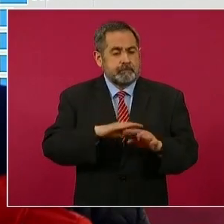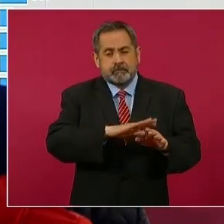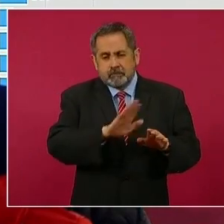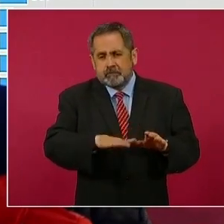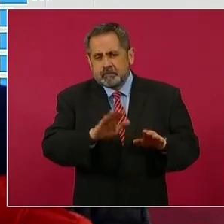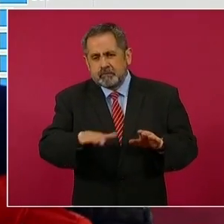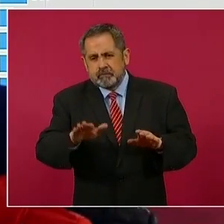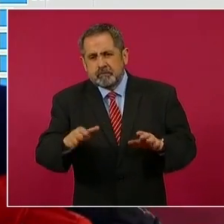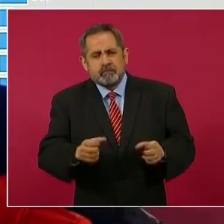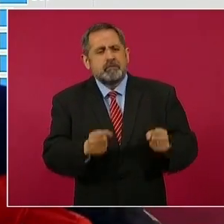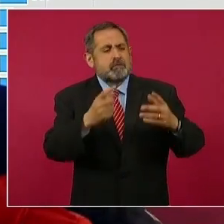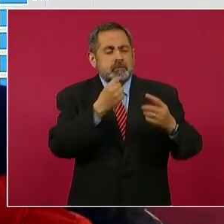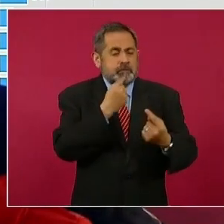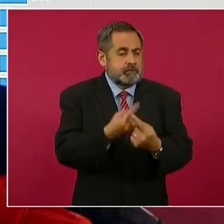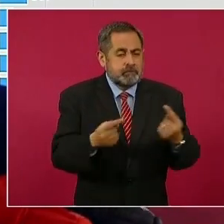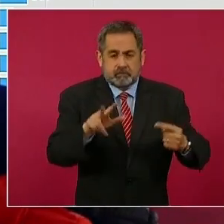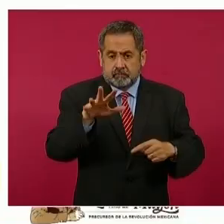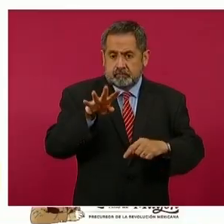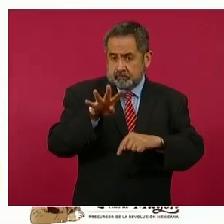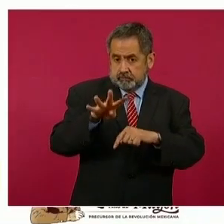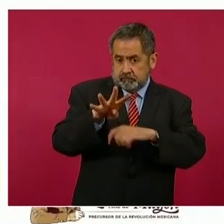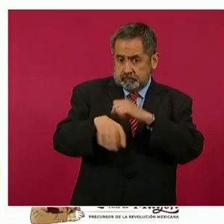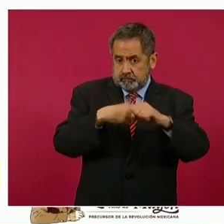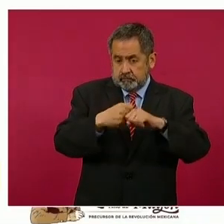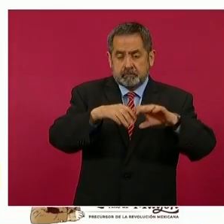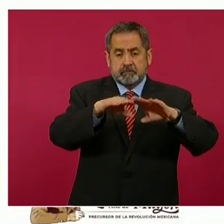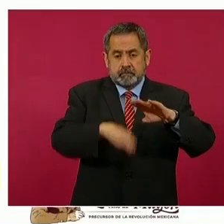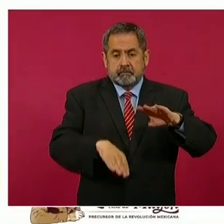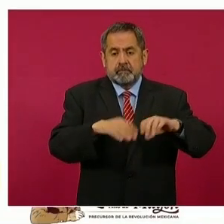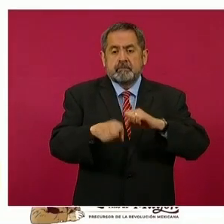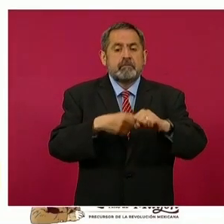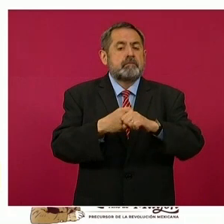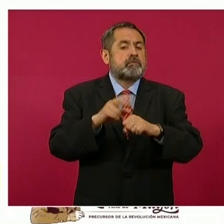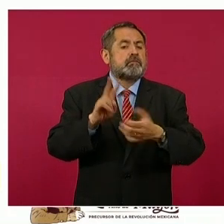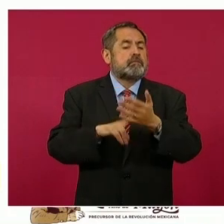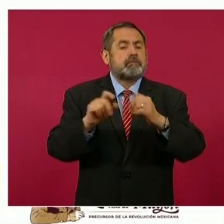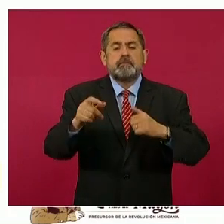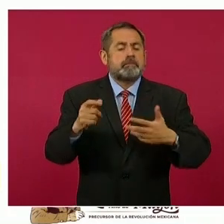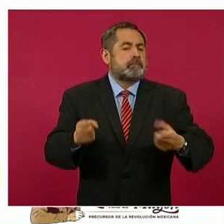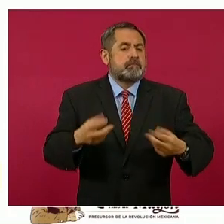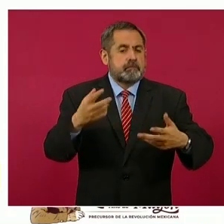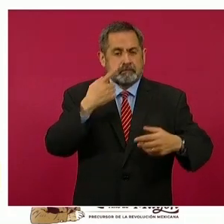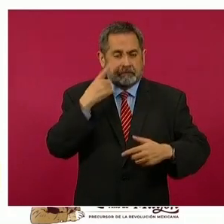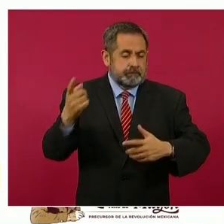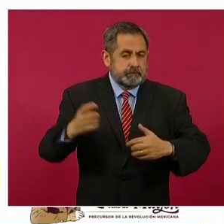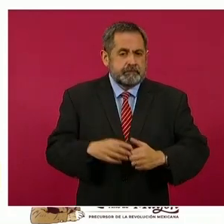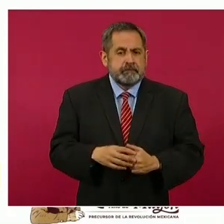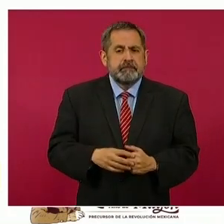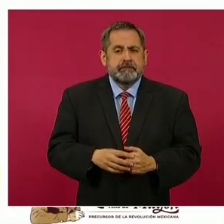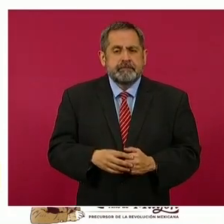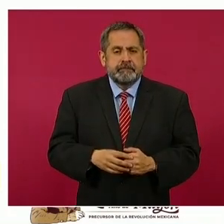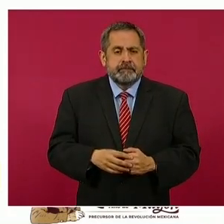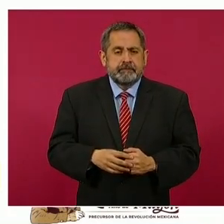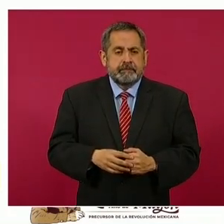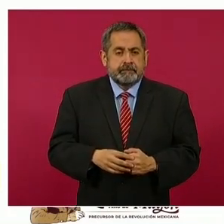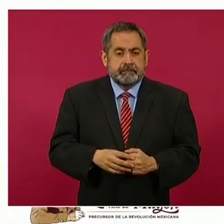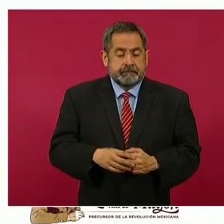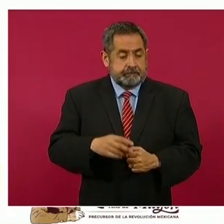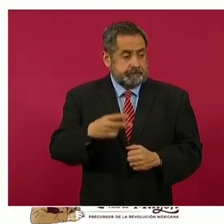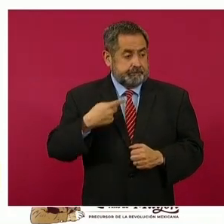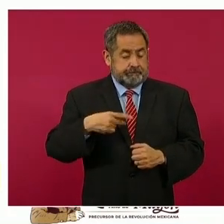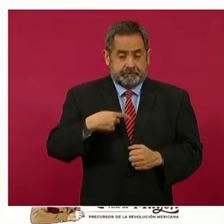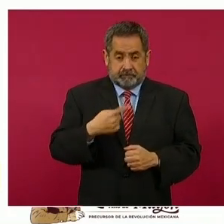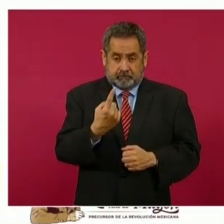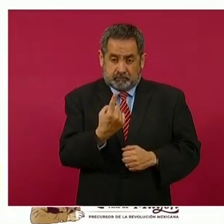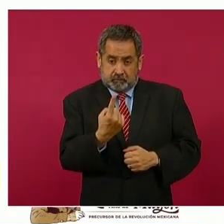distintas causas en menores de 19 años durante 2020. Y lo que se ve es las personas menores de 1